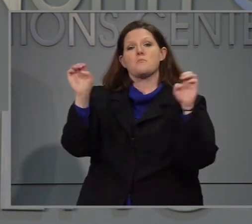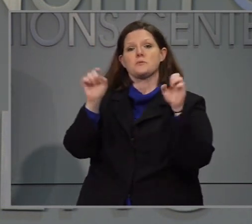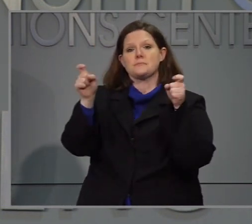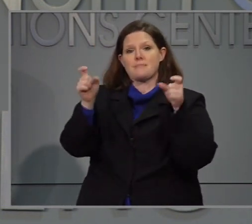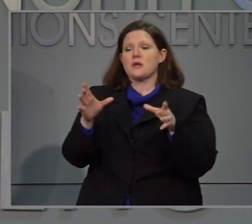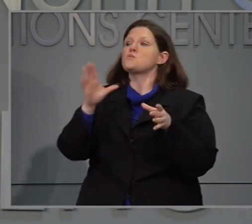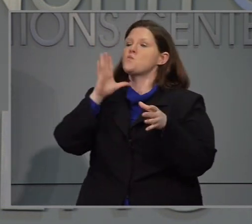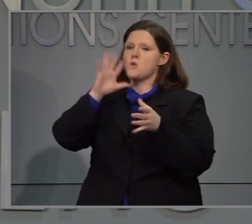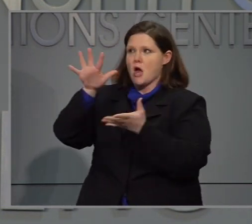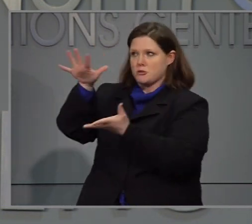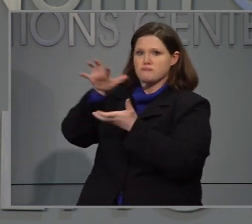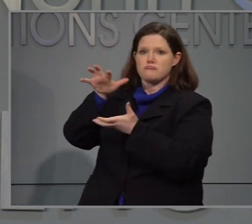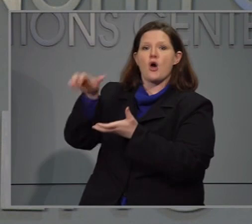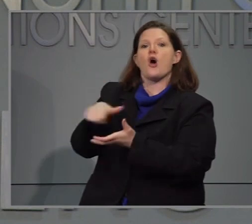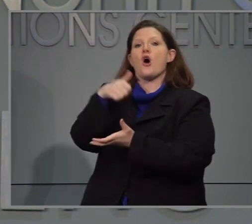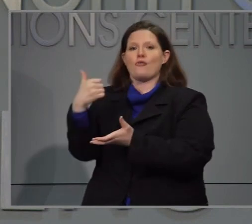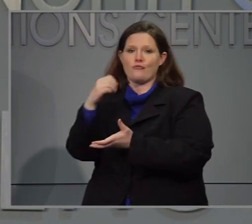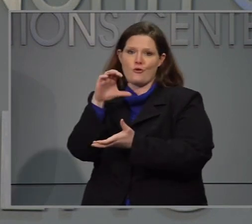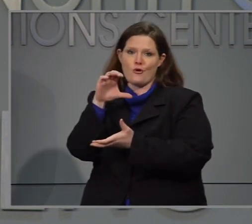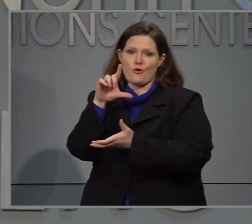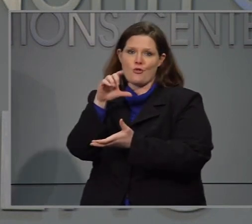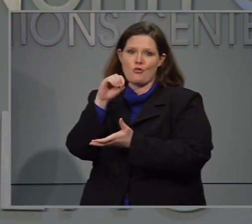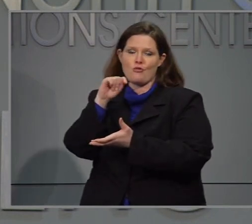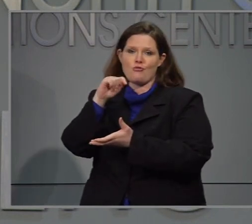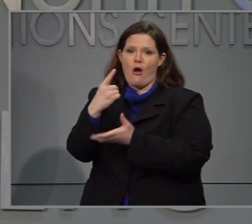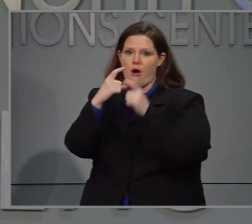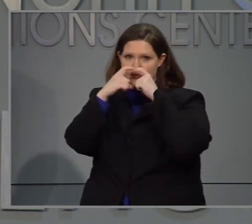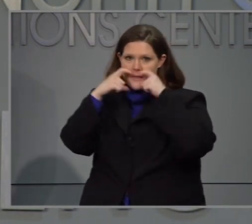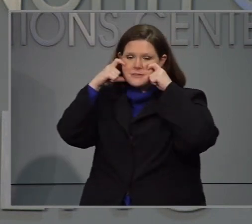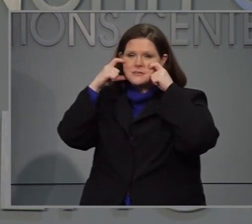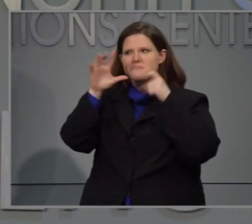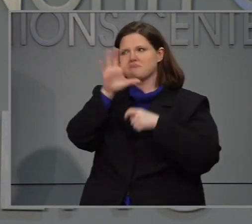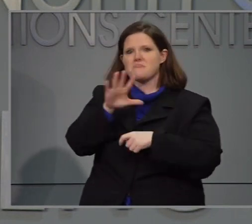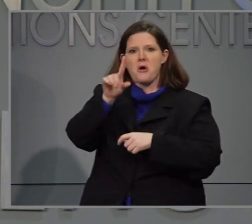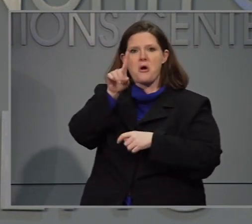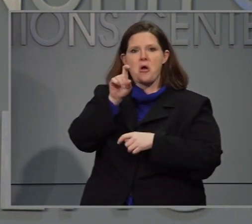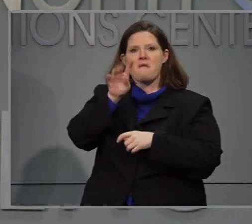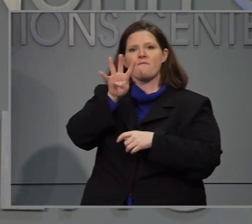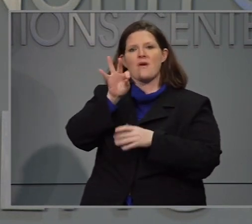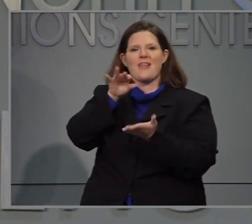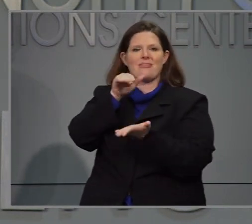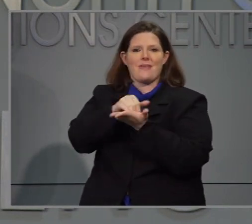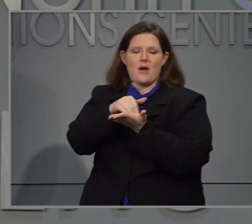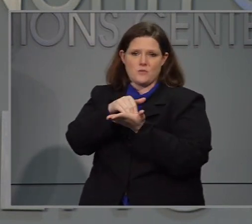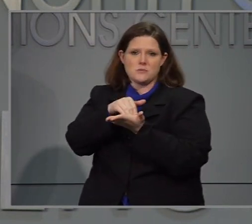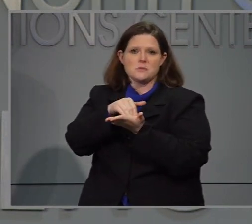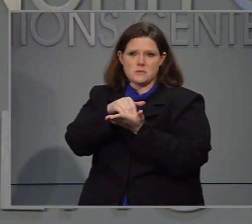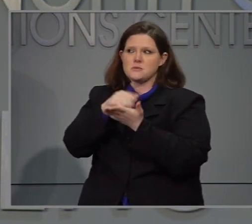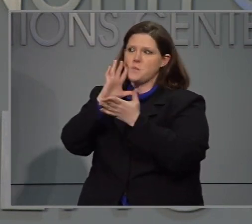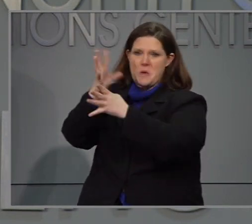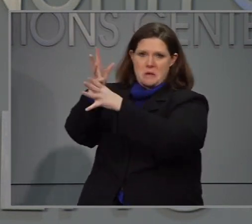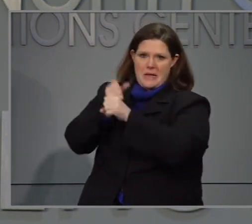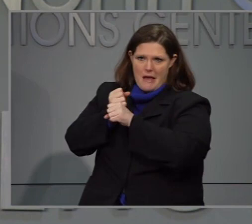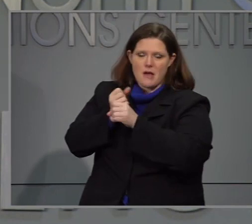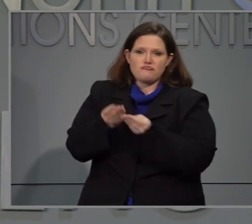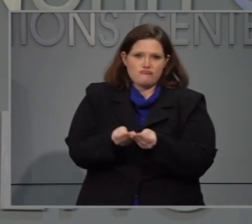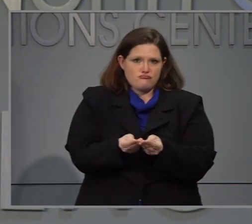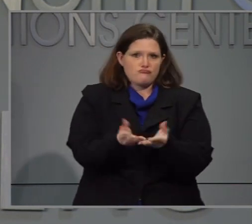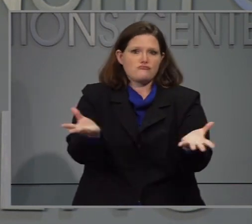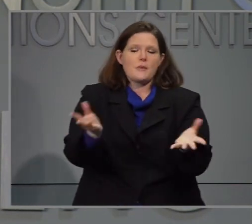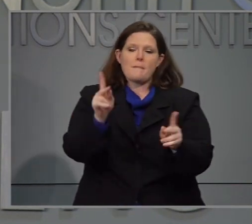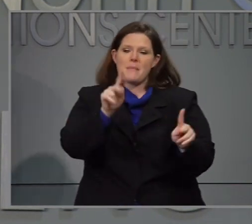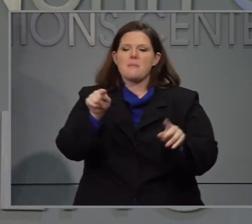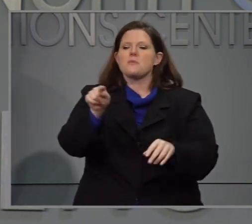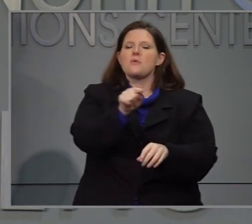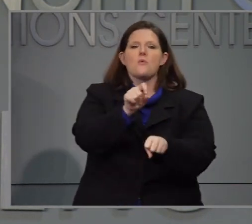de Carolina del Norte va a recibir adicionalmente 149,000 tapabocas para los trabajadores en la cadena de